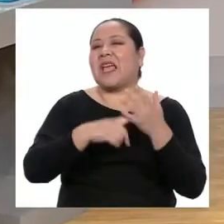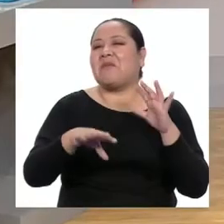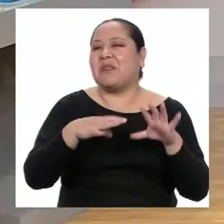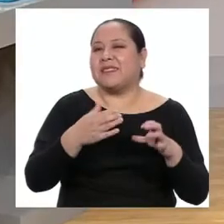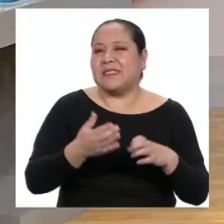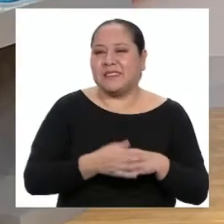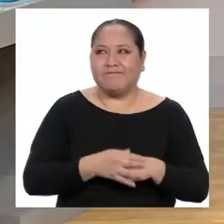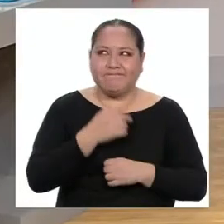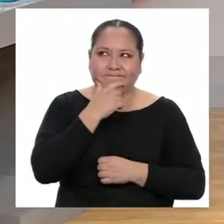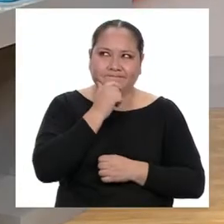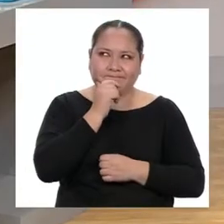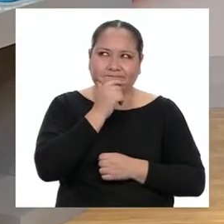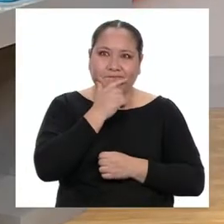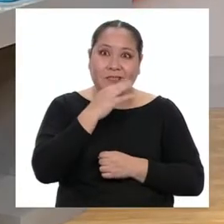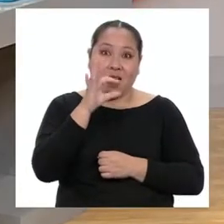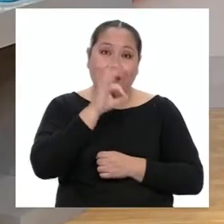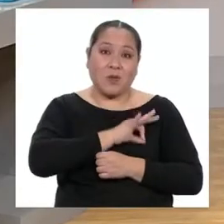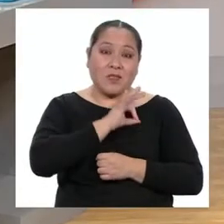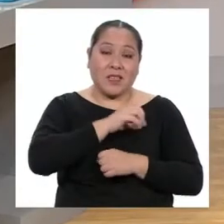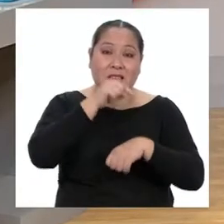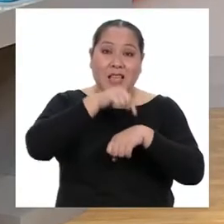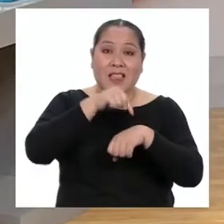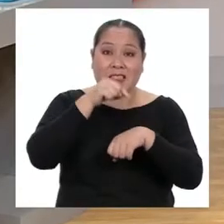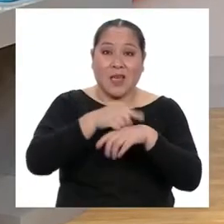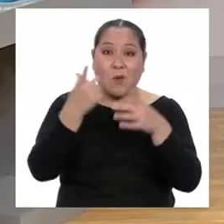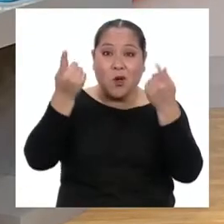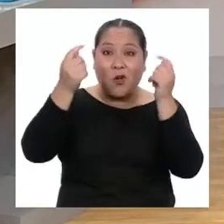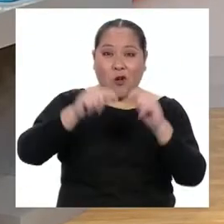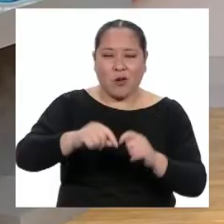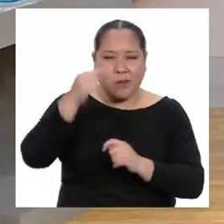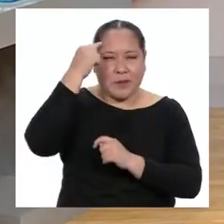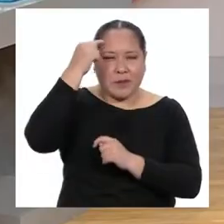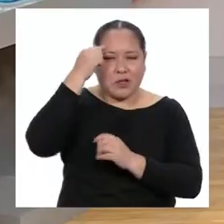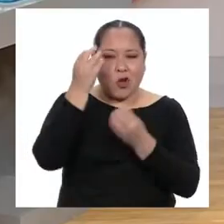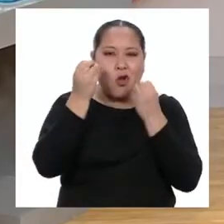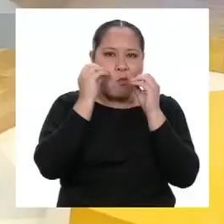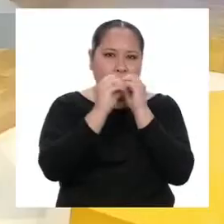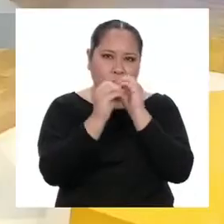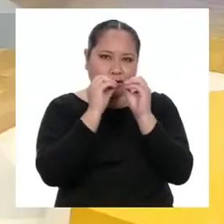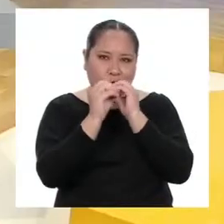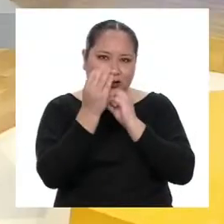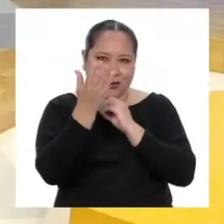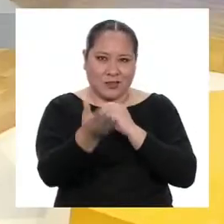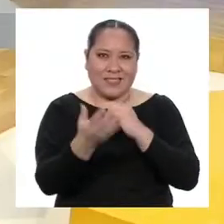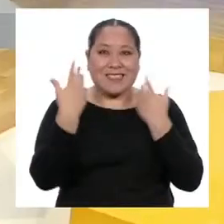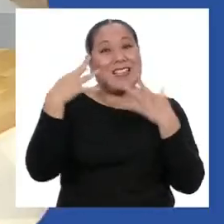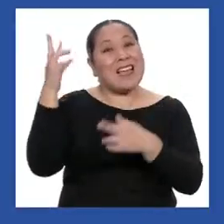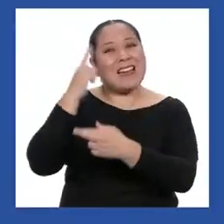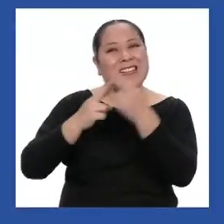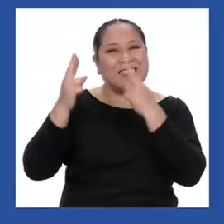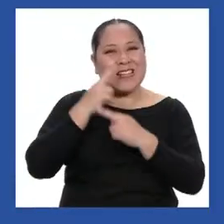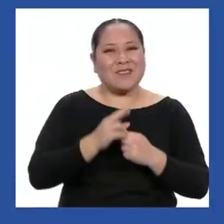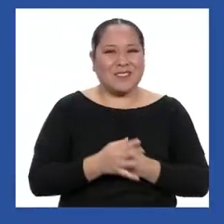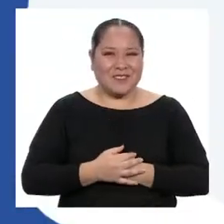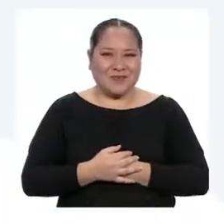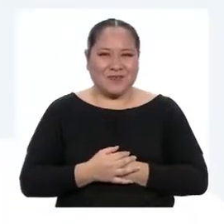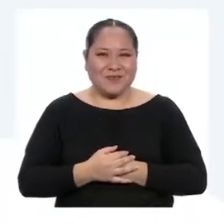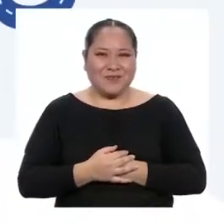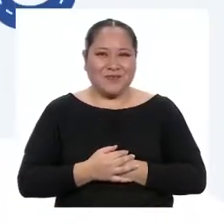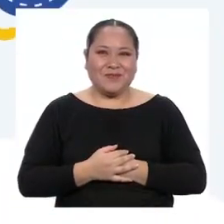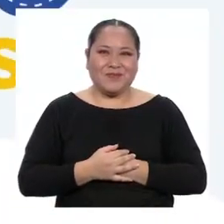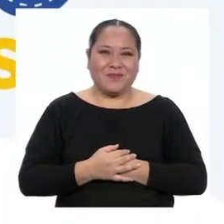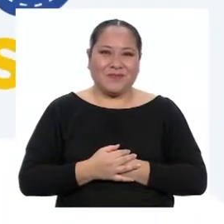parece si aprovechamos la pausa para pensar bien en una solución? Ya volvemos. A ver.